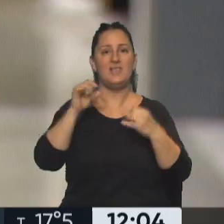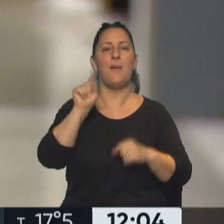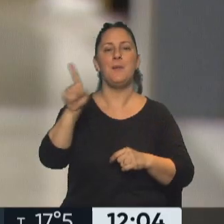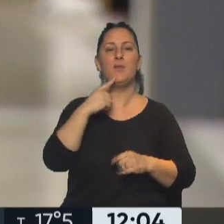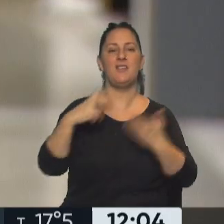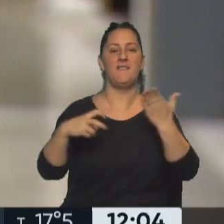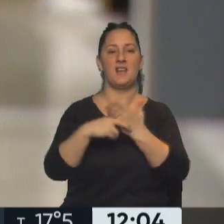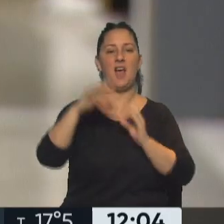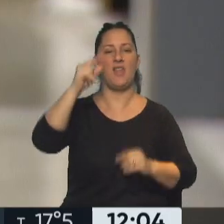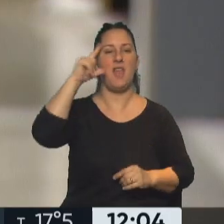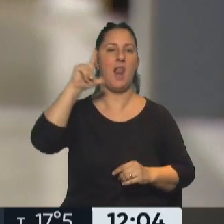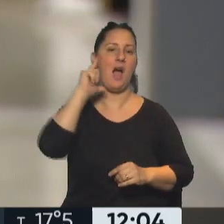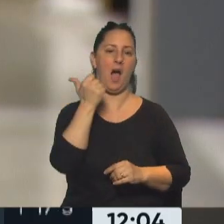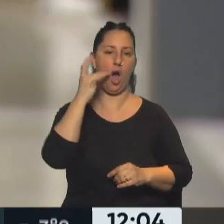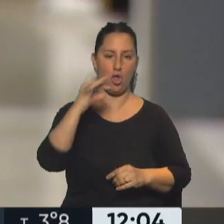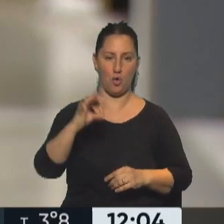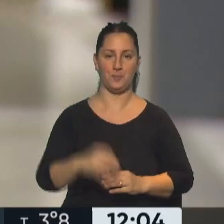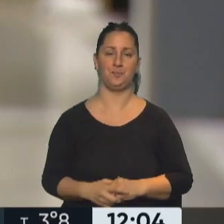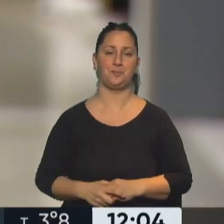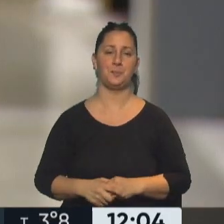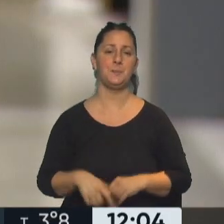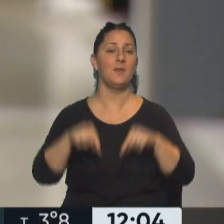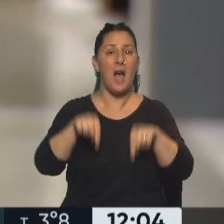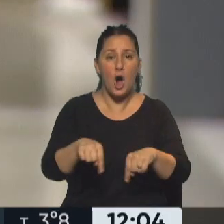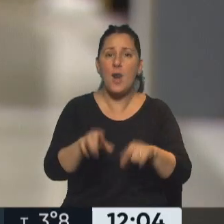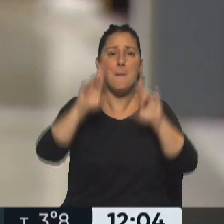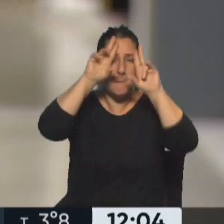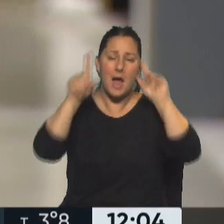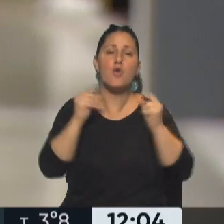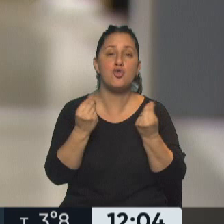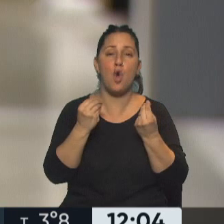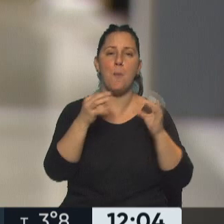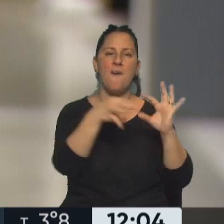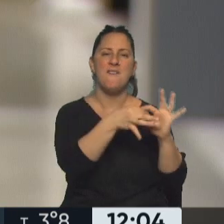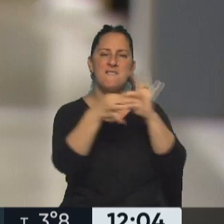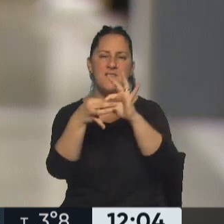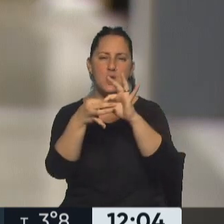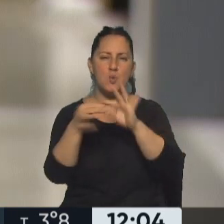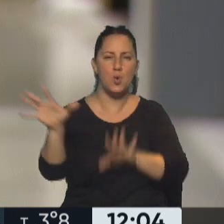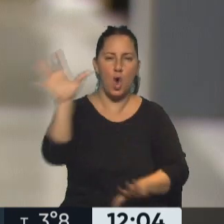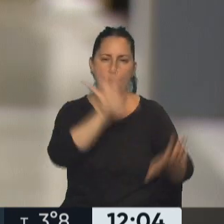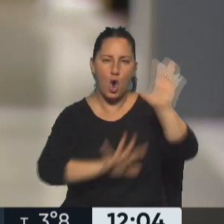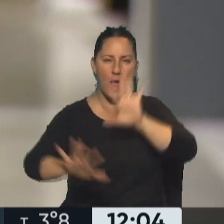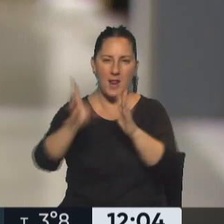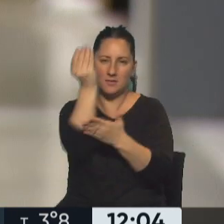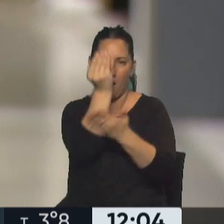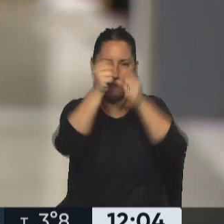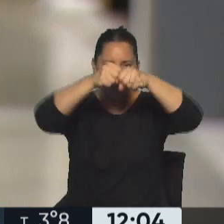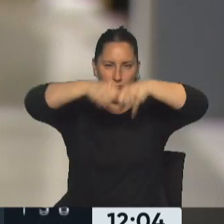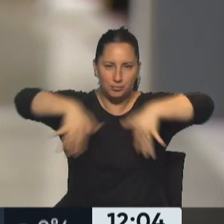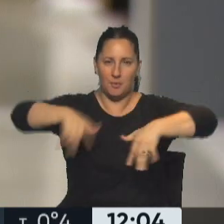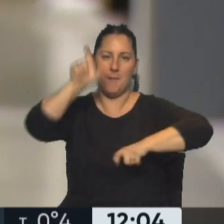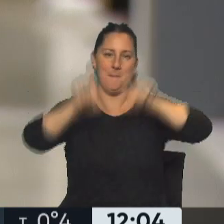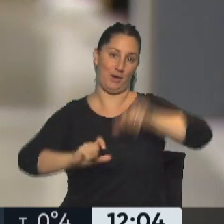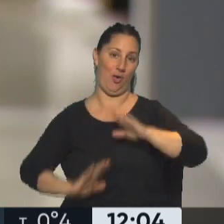2 en general lo que se trata de hacer es reconstruir el mapa de relaciones de esas personas que son protagonistas de los hechos